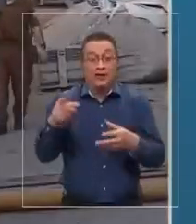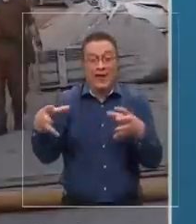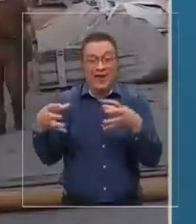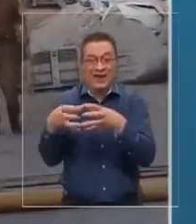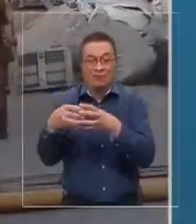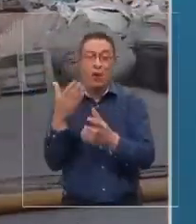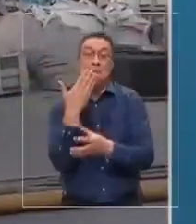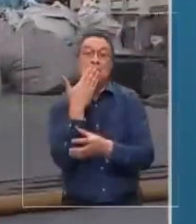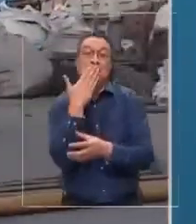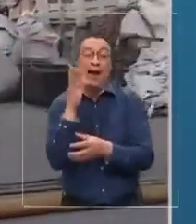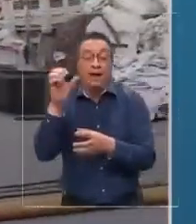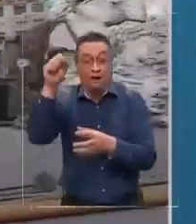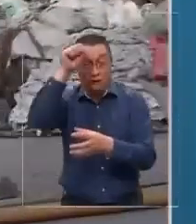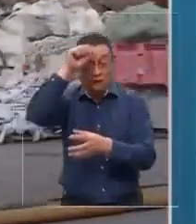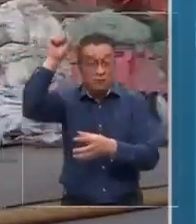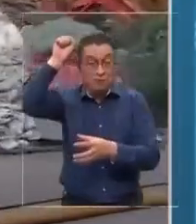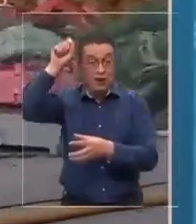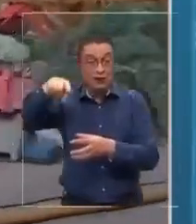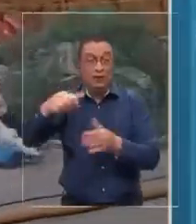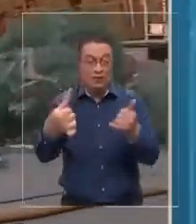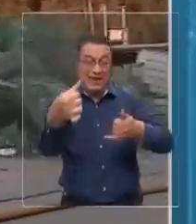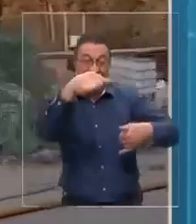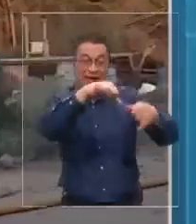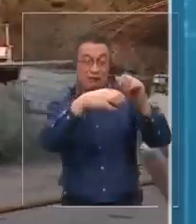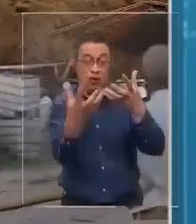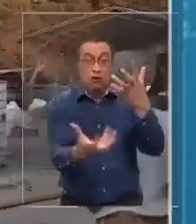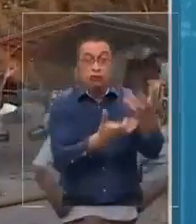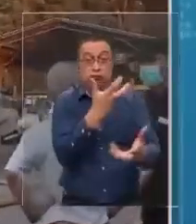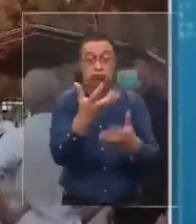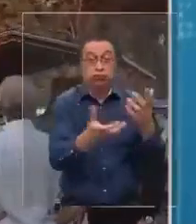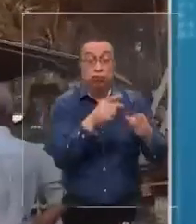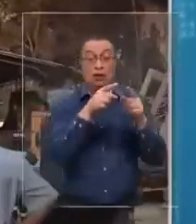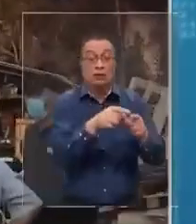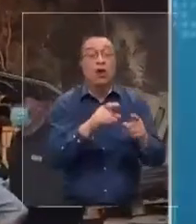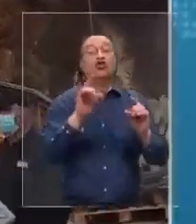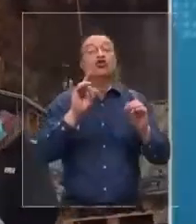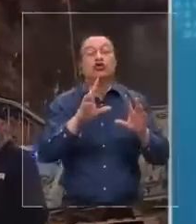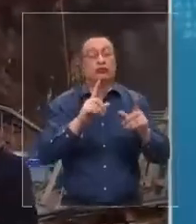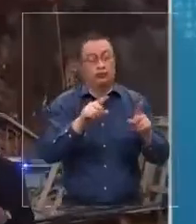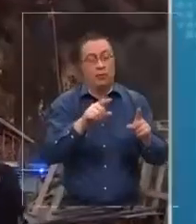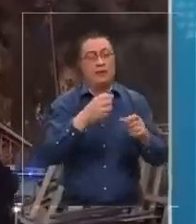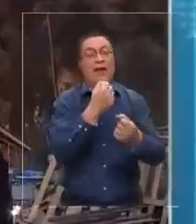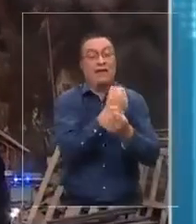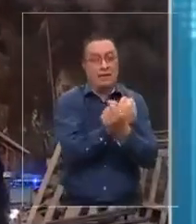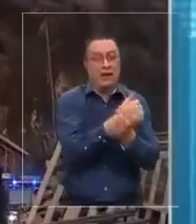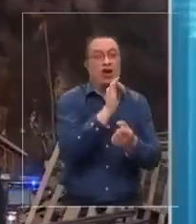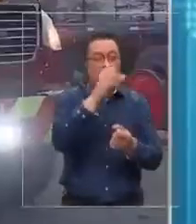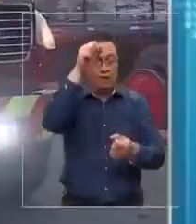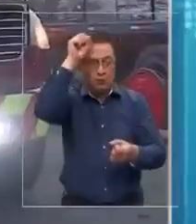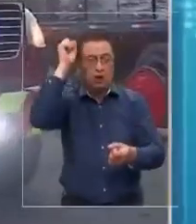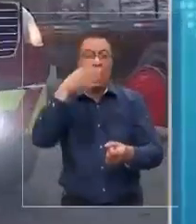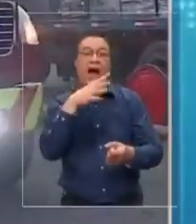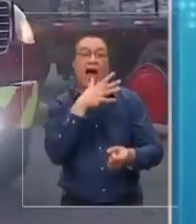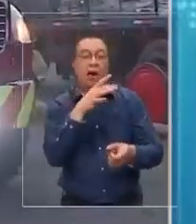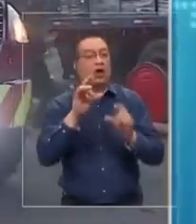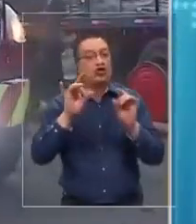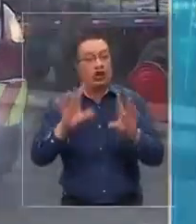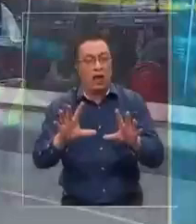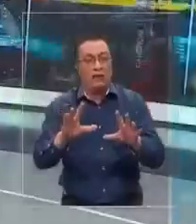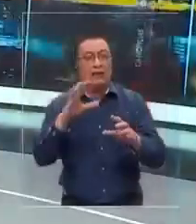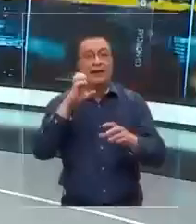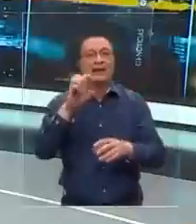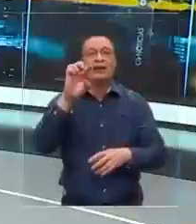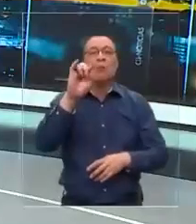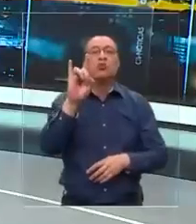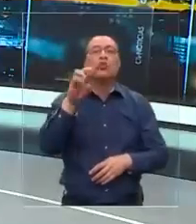que es especial para este tipo de emergencias con elementos químicos. Solamente carabineros con carro lanzagua y bomberos también con todo lo que corresponde para atacar este tipo